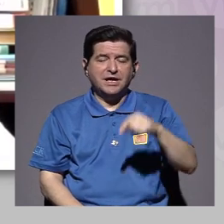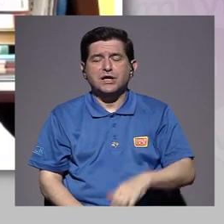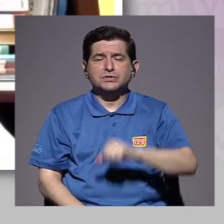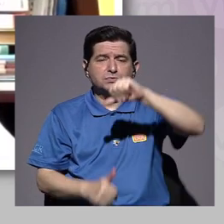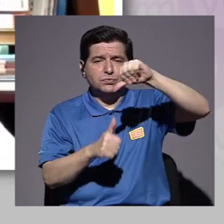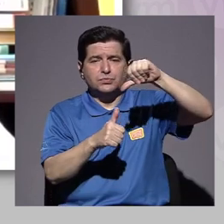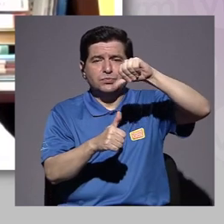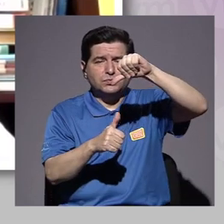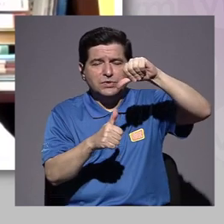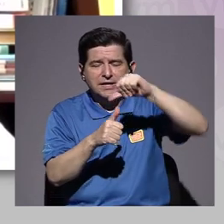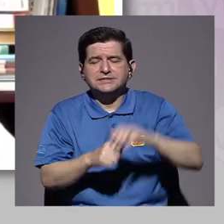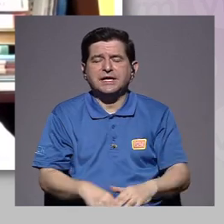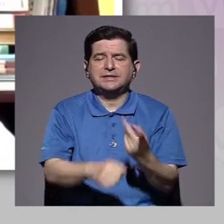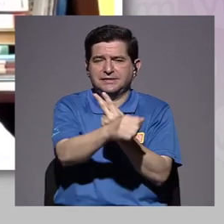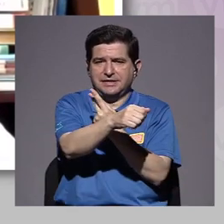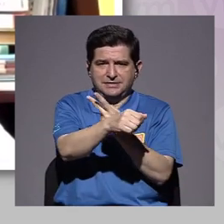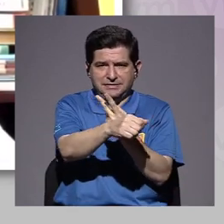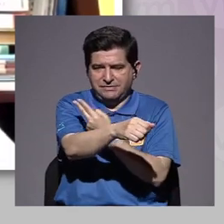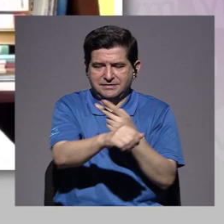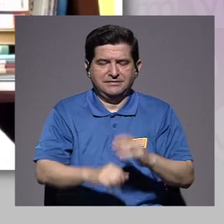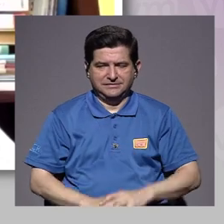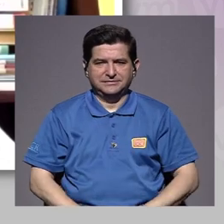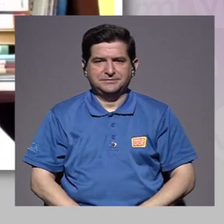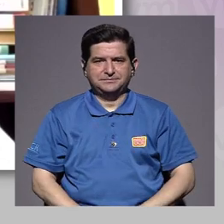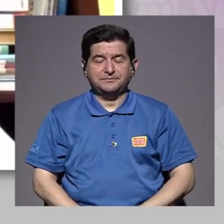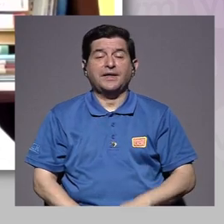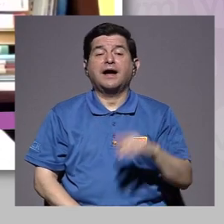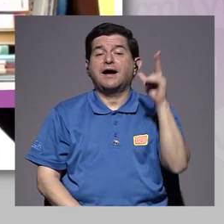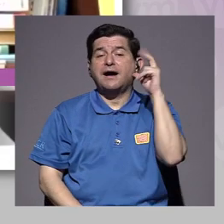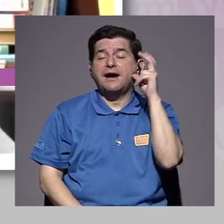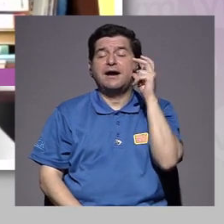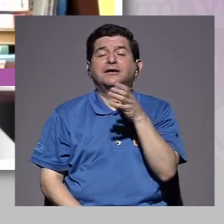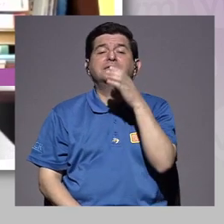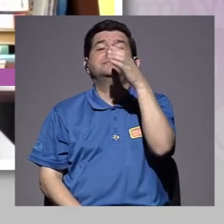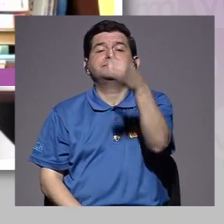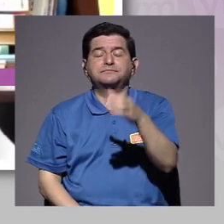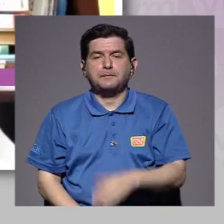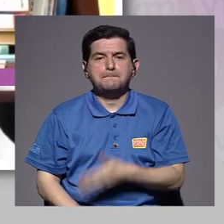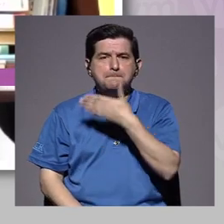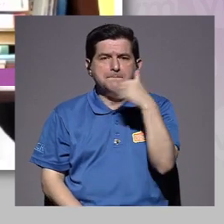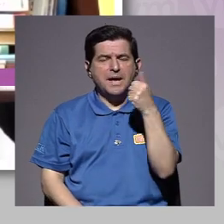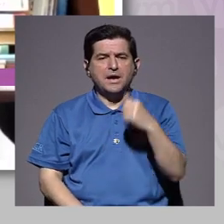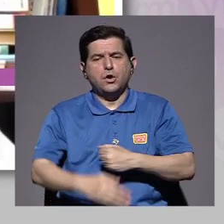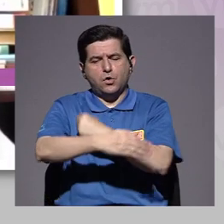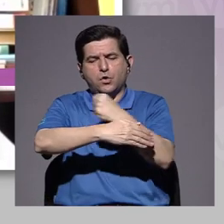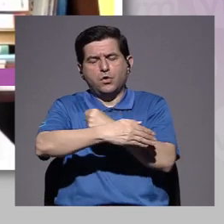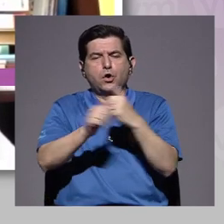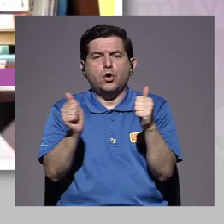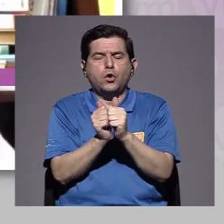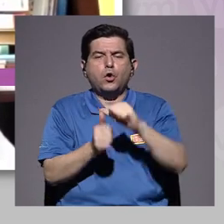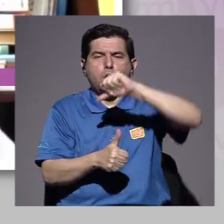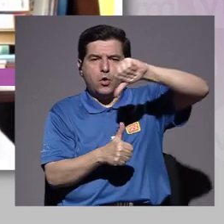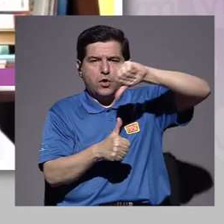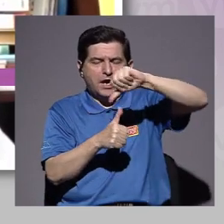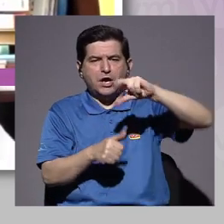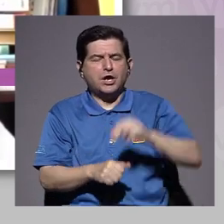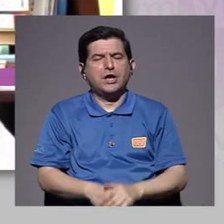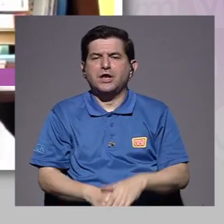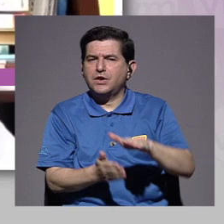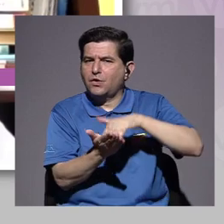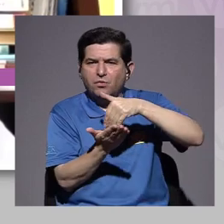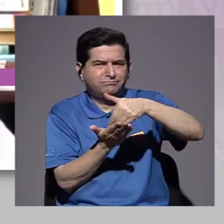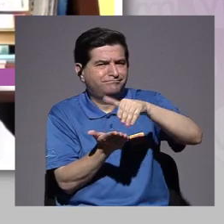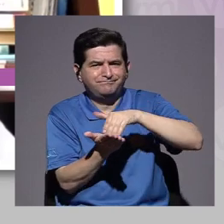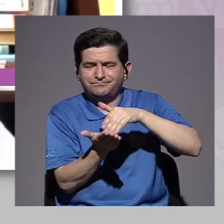ejemplo los aceites vegetales. Entonces, por eso es que escuchamos la recomendación de que mejor cocine con aceite y no con mantequilla o